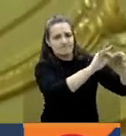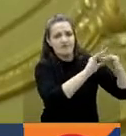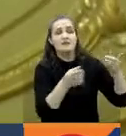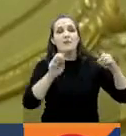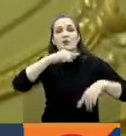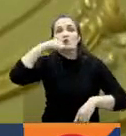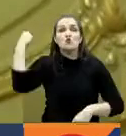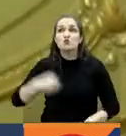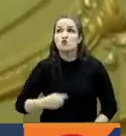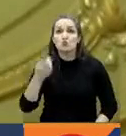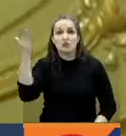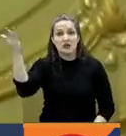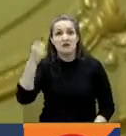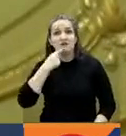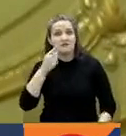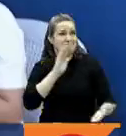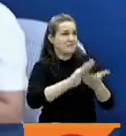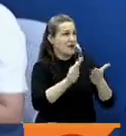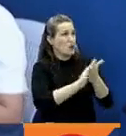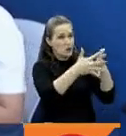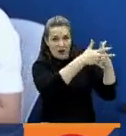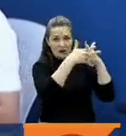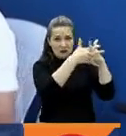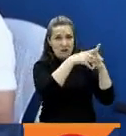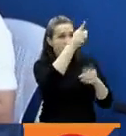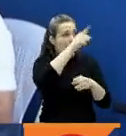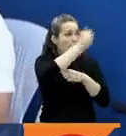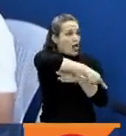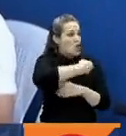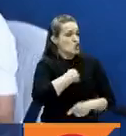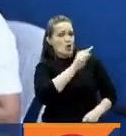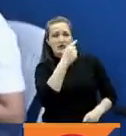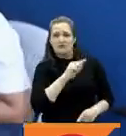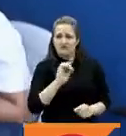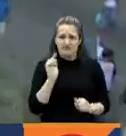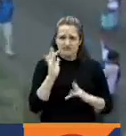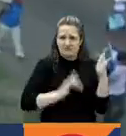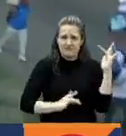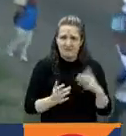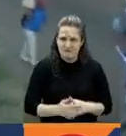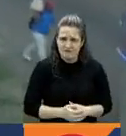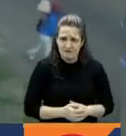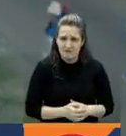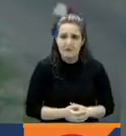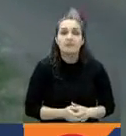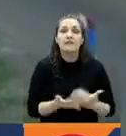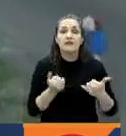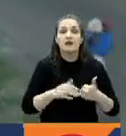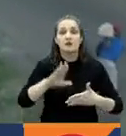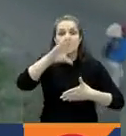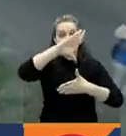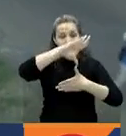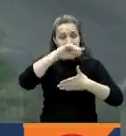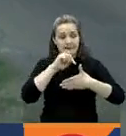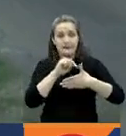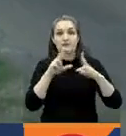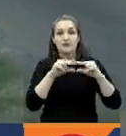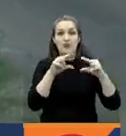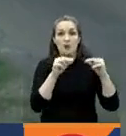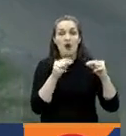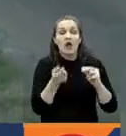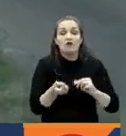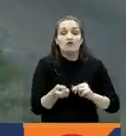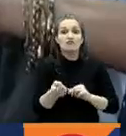consideró inaceptable el hecho de que Estados Unidos no reconozca las elecciones en Nicaragua. La situación del país centroamericano será debatida esta semana